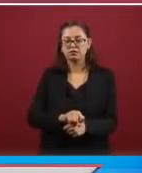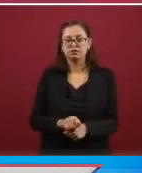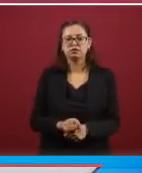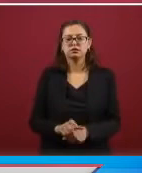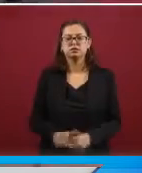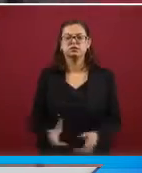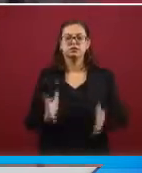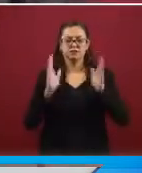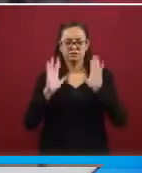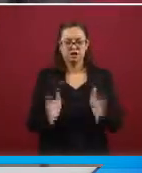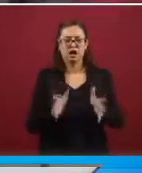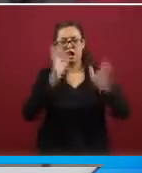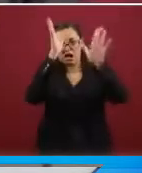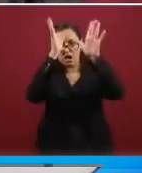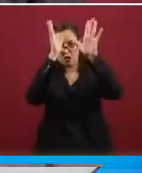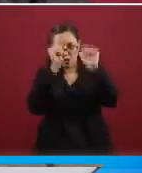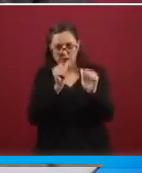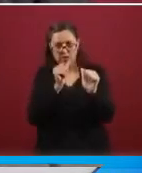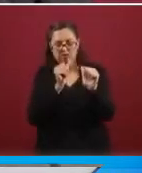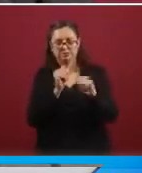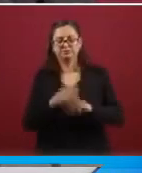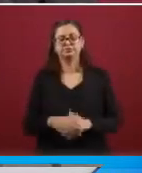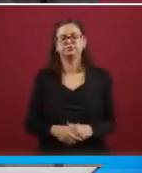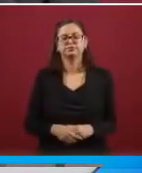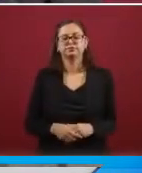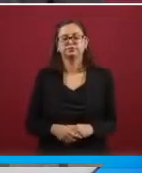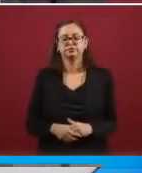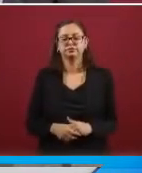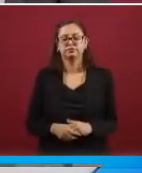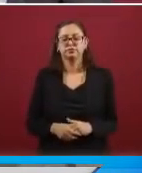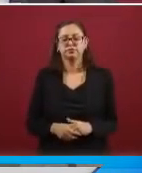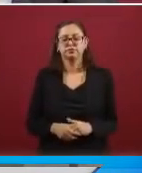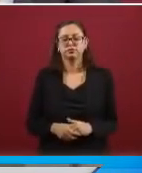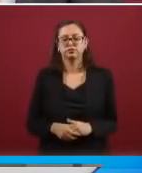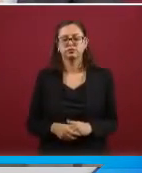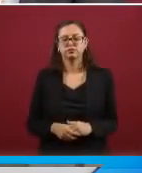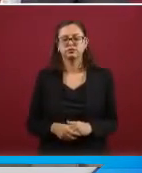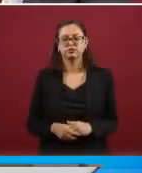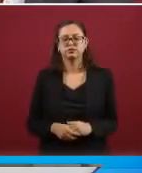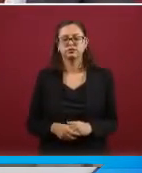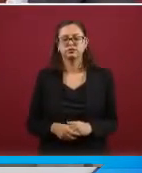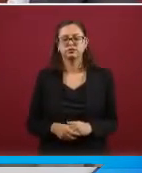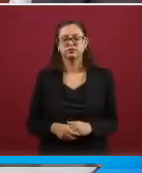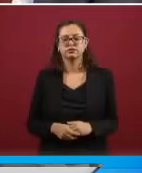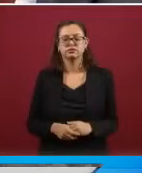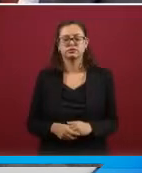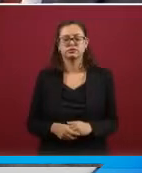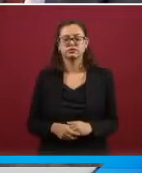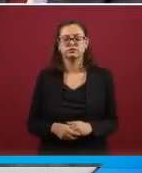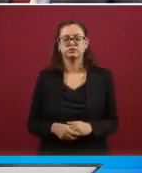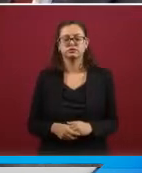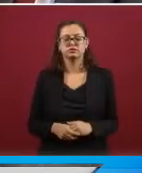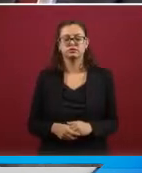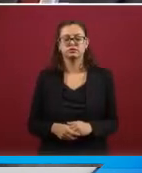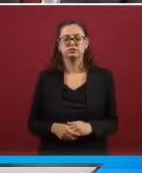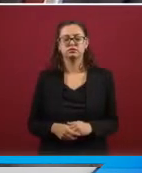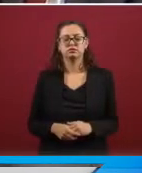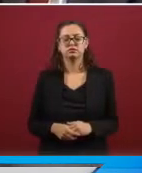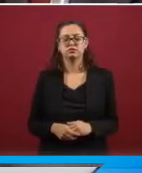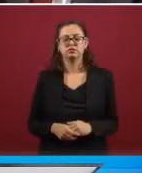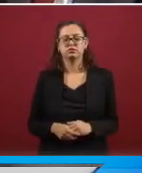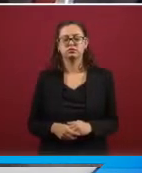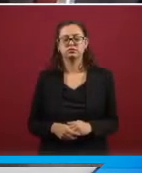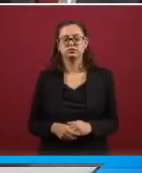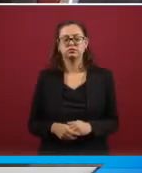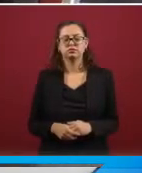lleguemos a un acuerdo. Es posible que en esta semana se llegue a un acuerdo con las empresas que tienen los contratos de miles de millones